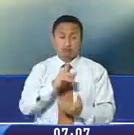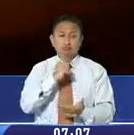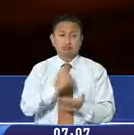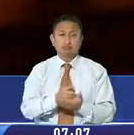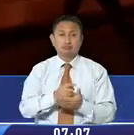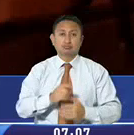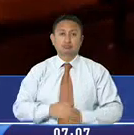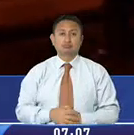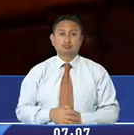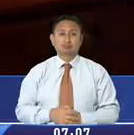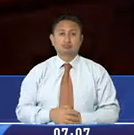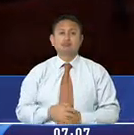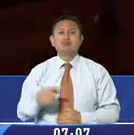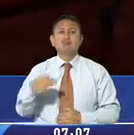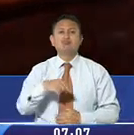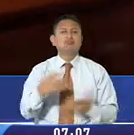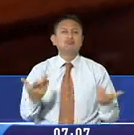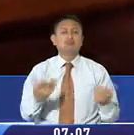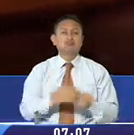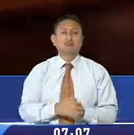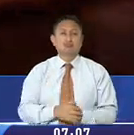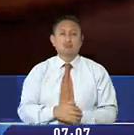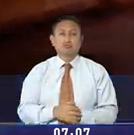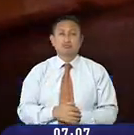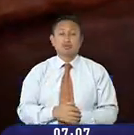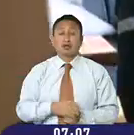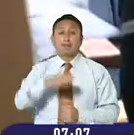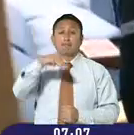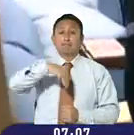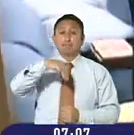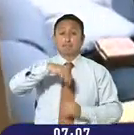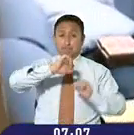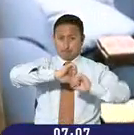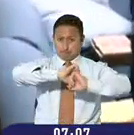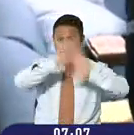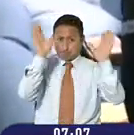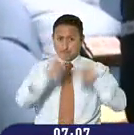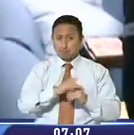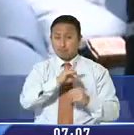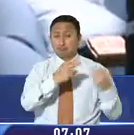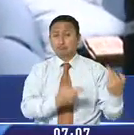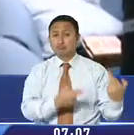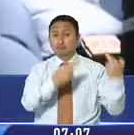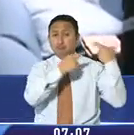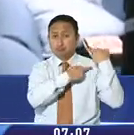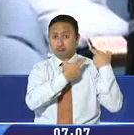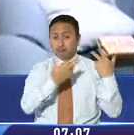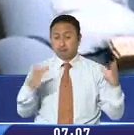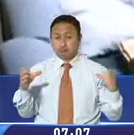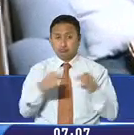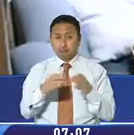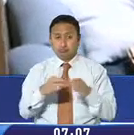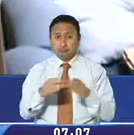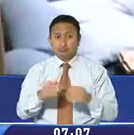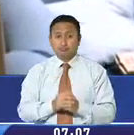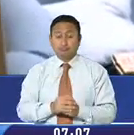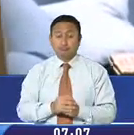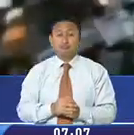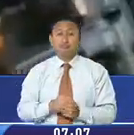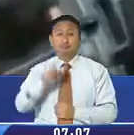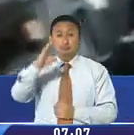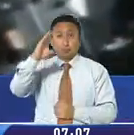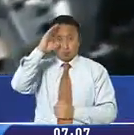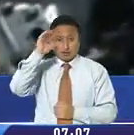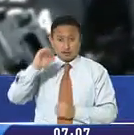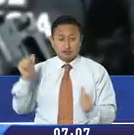El operativo se efectuó la madrugada de este martes y estuvo a cargo de la Unidad de Delitos Aduaneros y Tributarios,